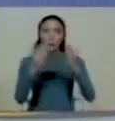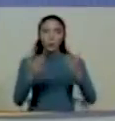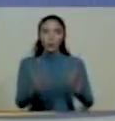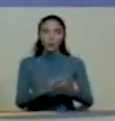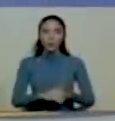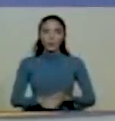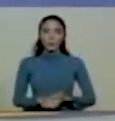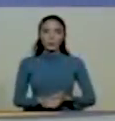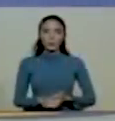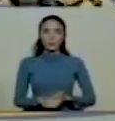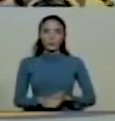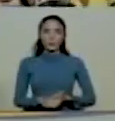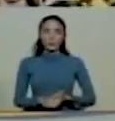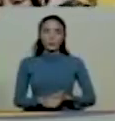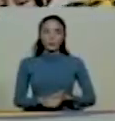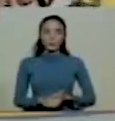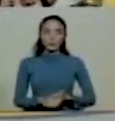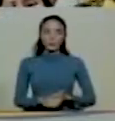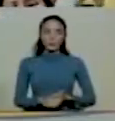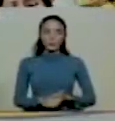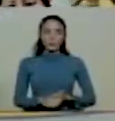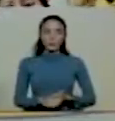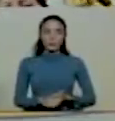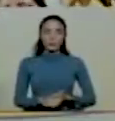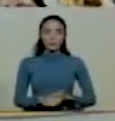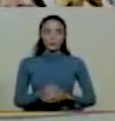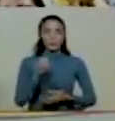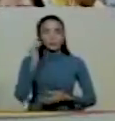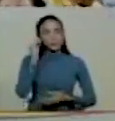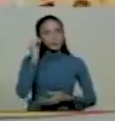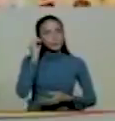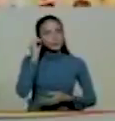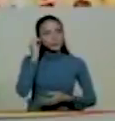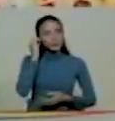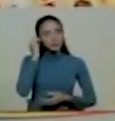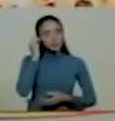de Medicina Integral Comunitaria, este año.